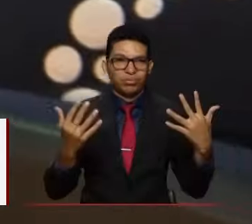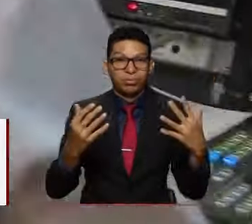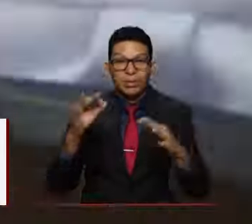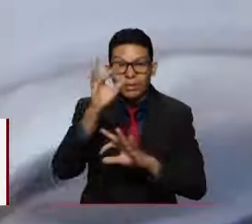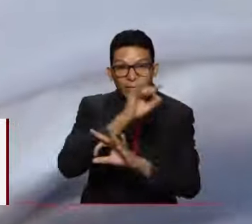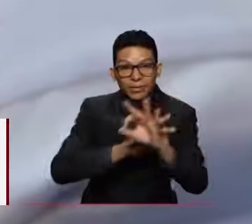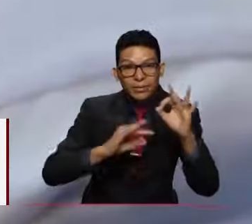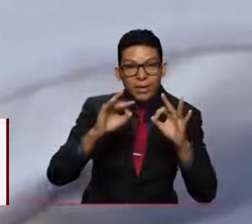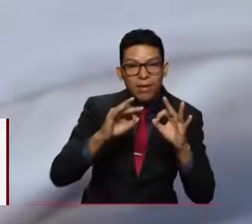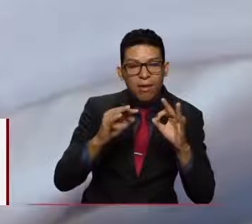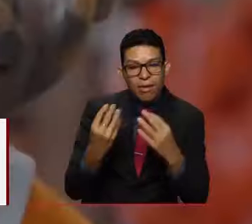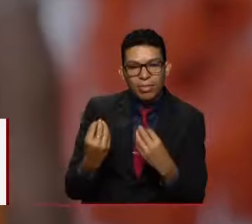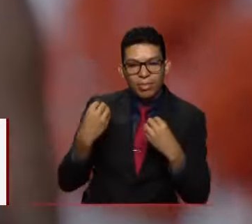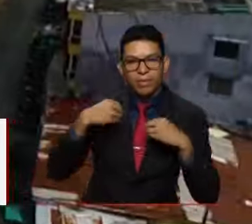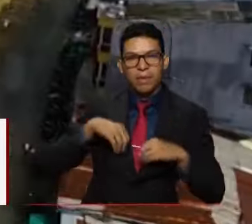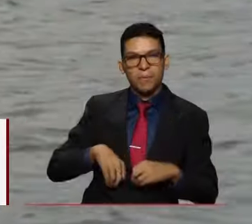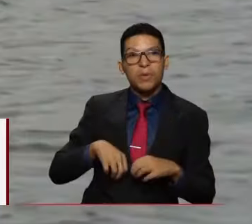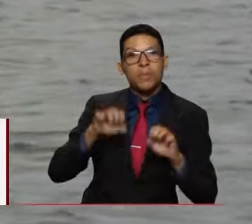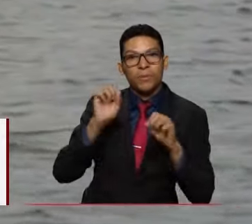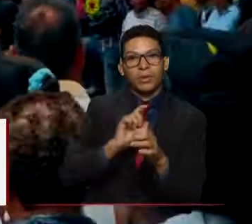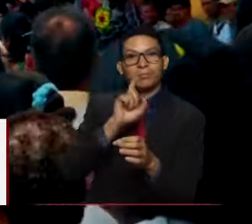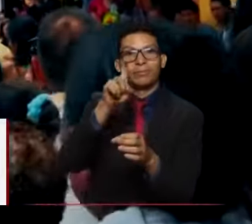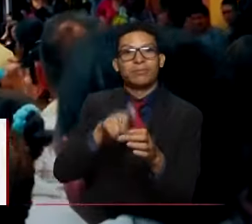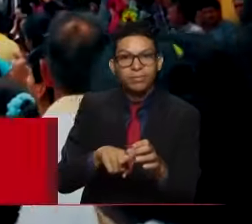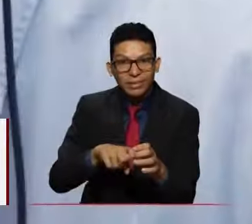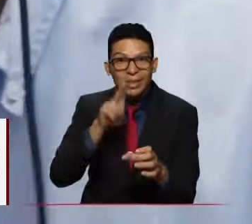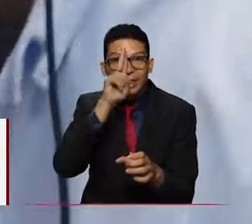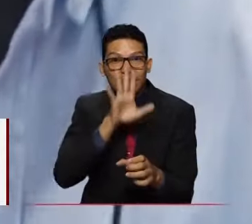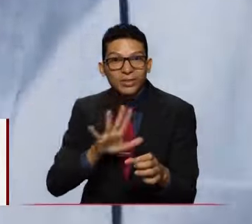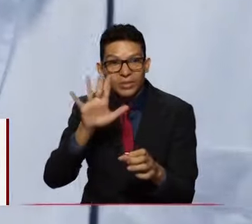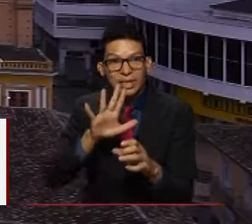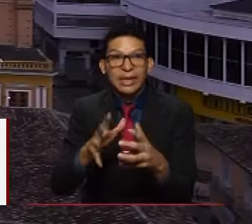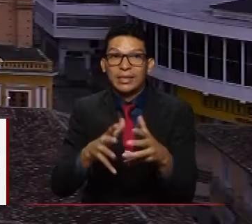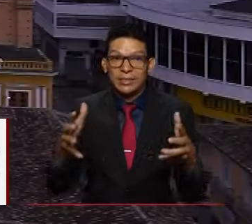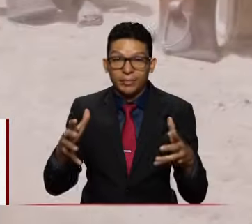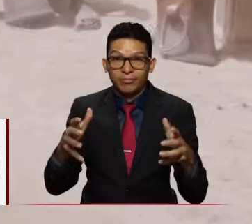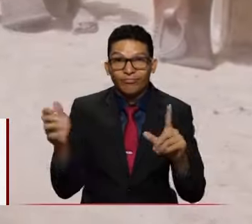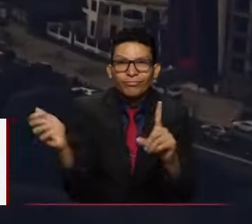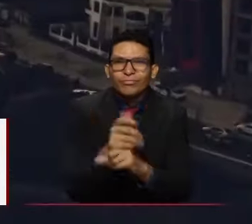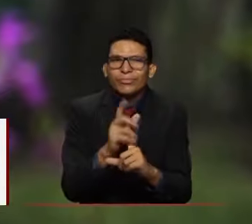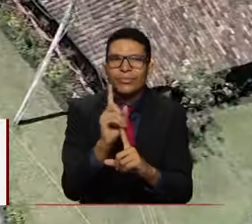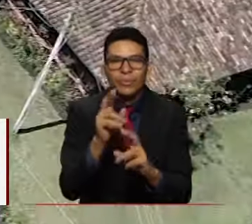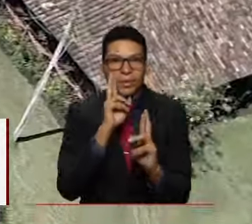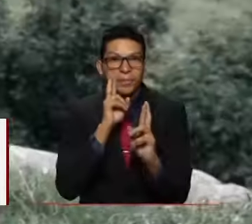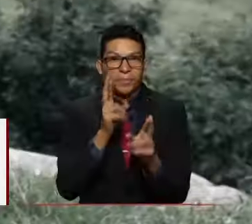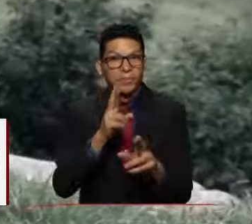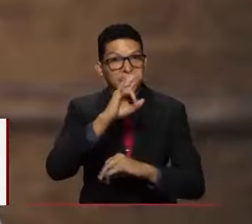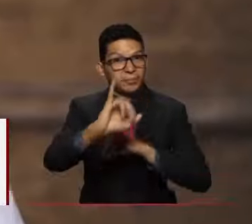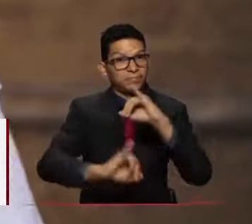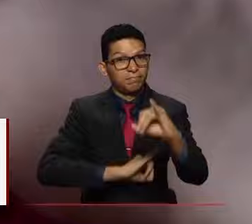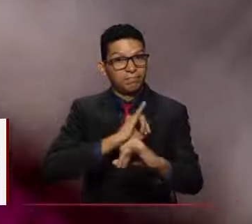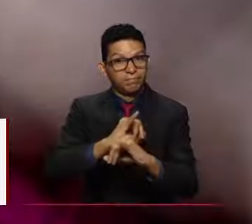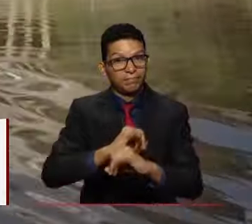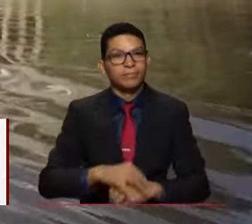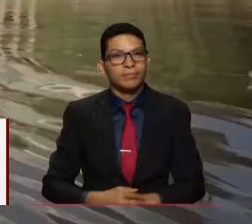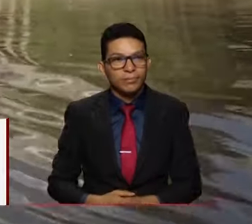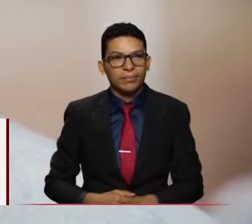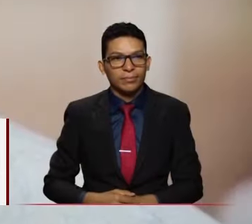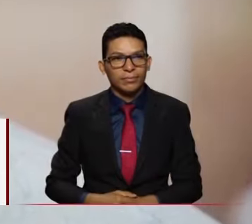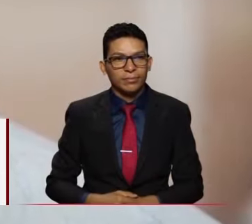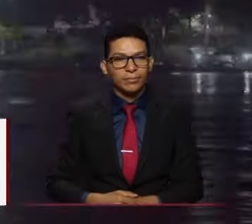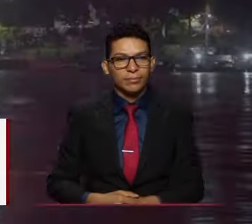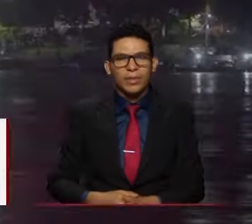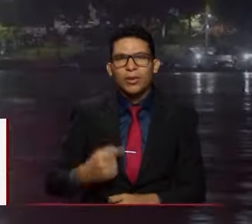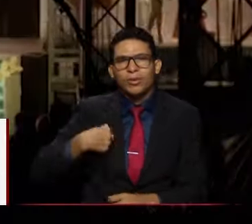ha sido el peldaño para llegar a los canales nacionales y grandes producciones, logrando incluso reconocimiento internacional. Crecí con el